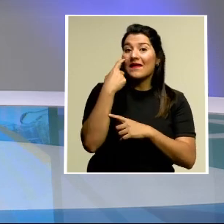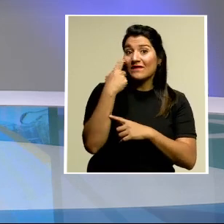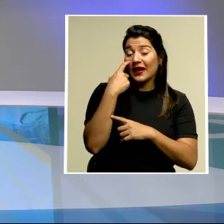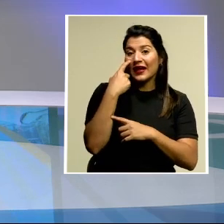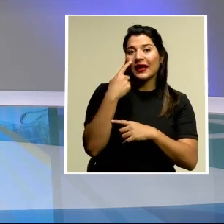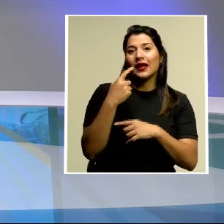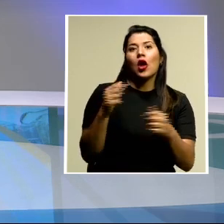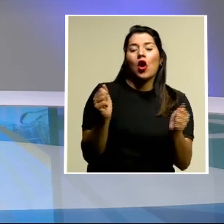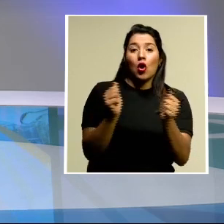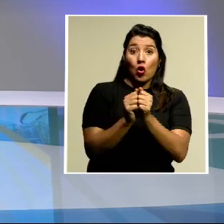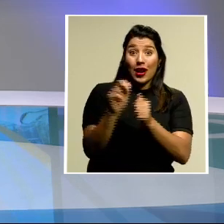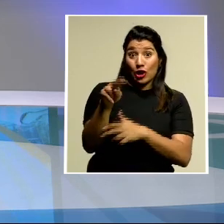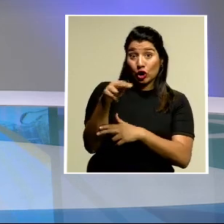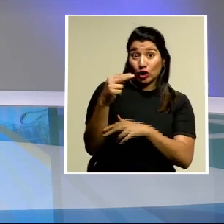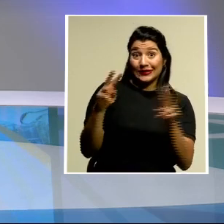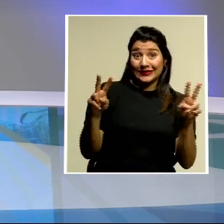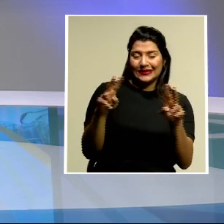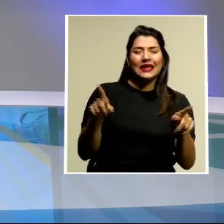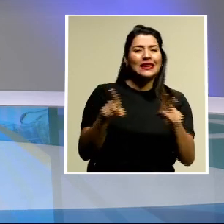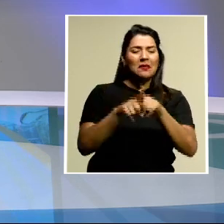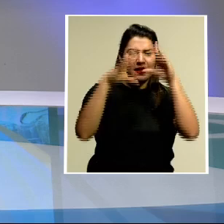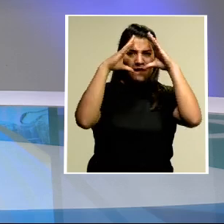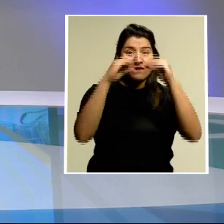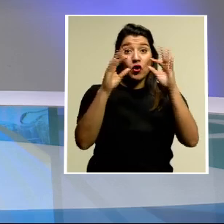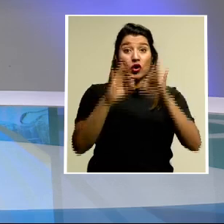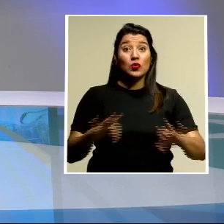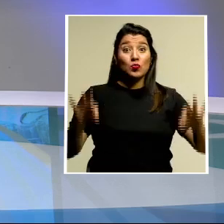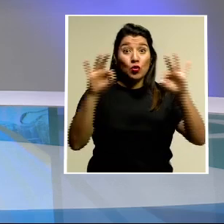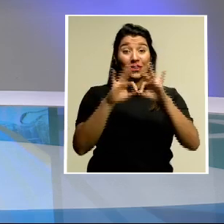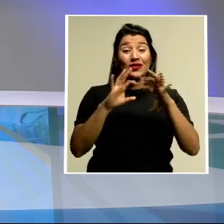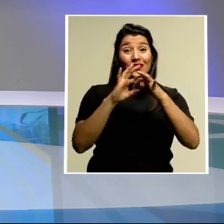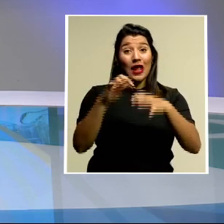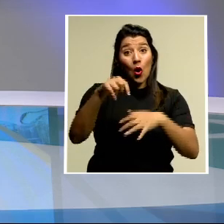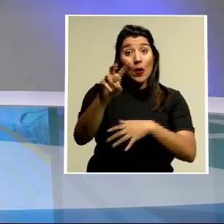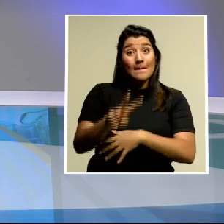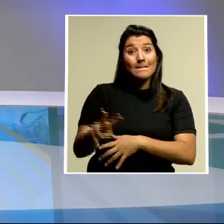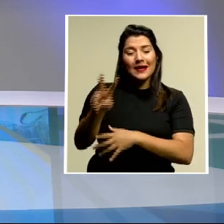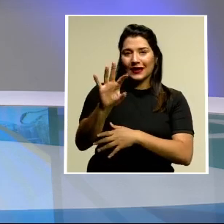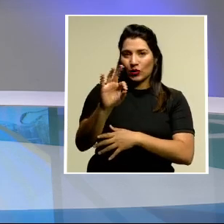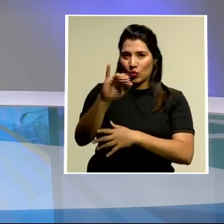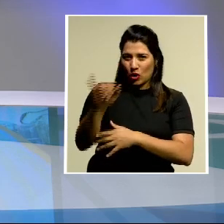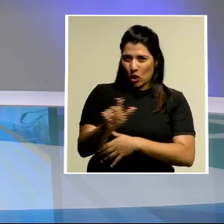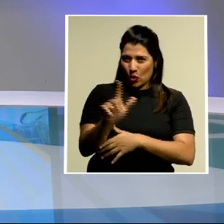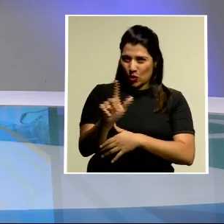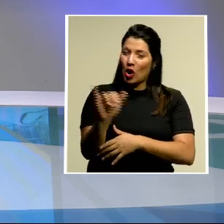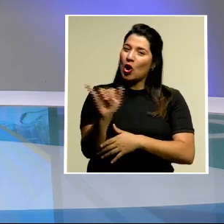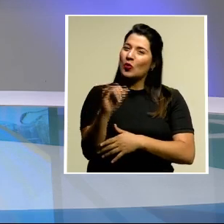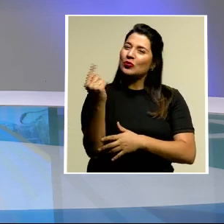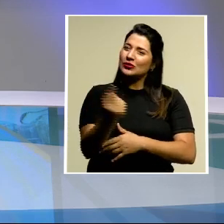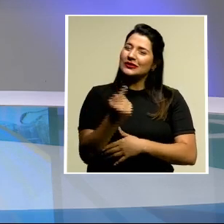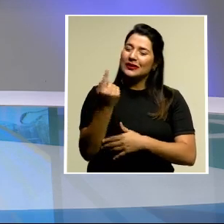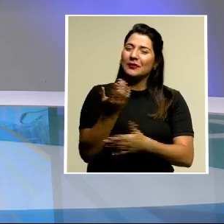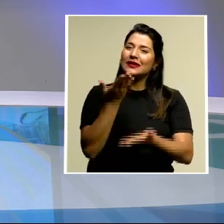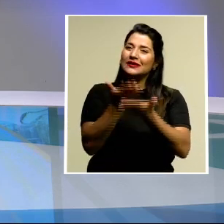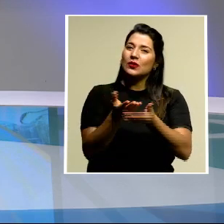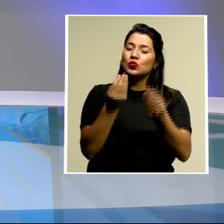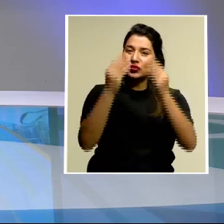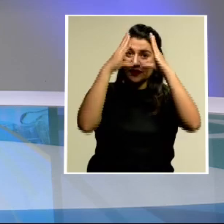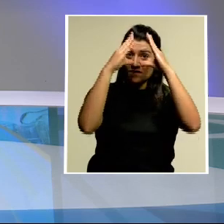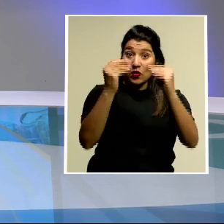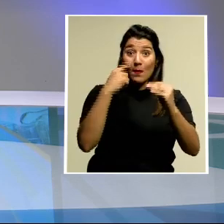con la señal en vivo, así como información relevante de este viernes 9 de julio. Como siempre, ofreciéndole muchísima información para